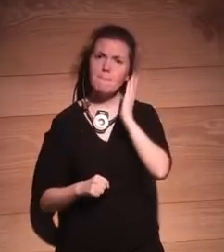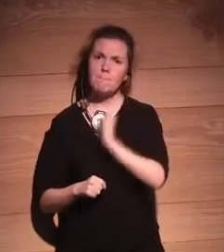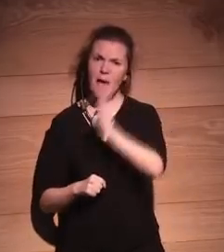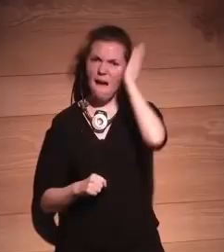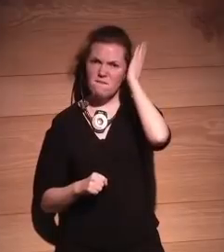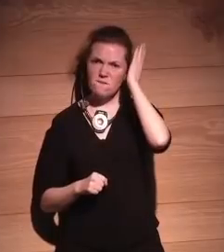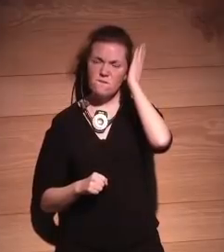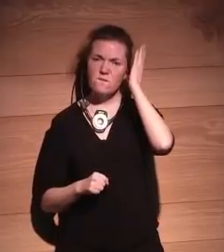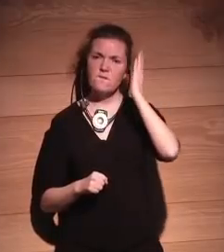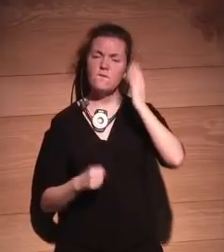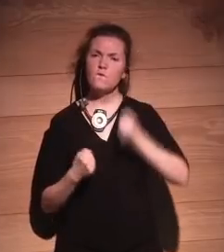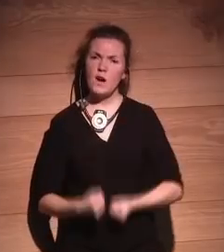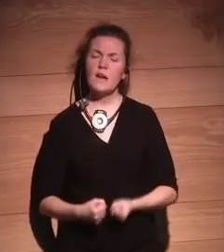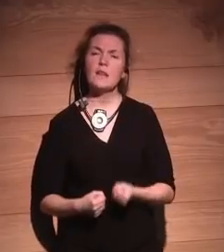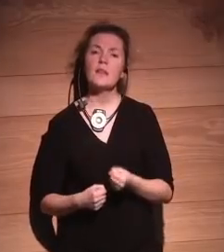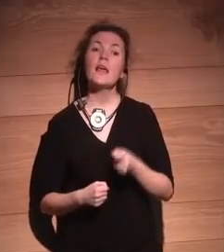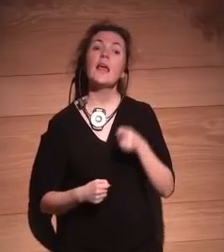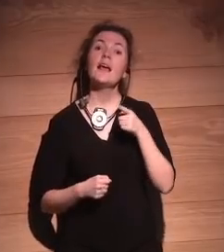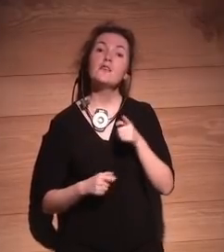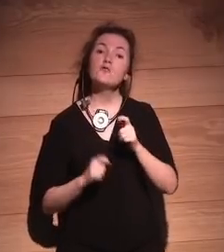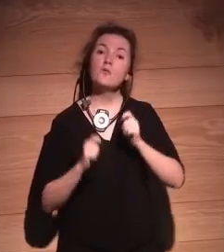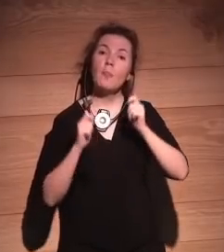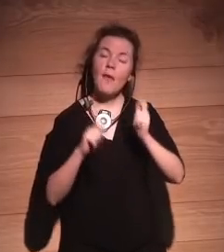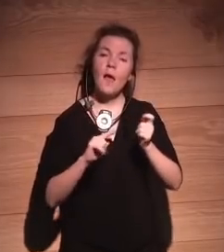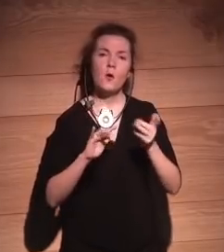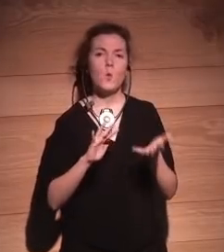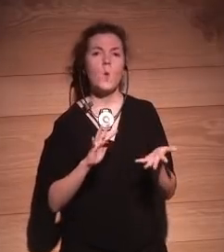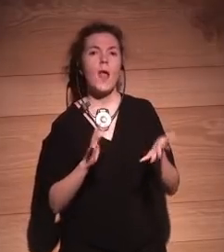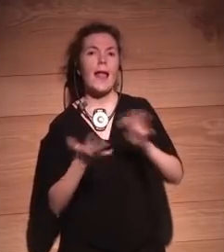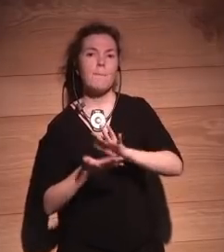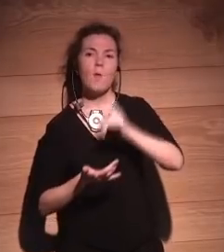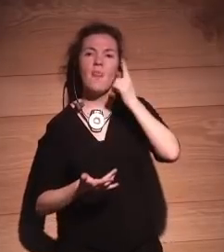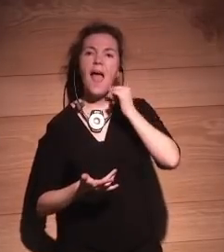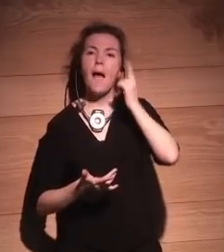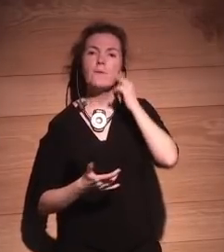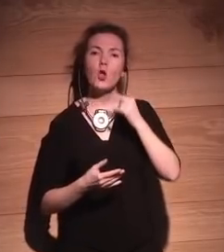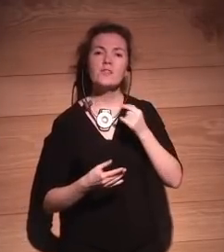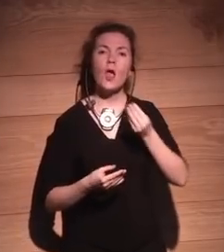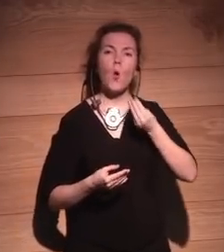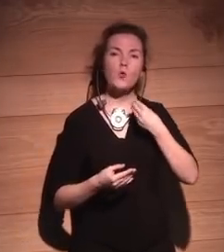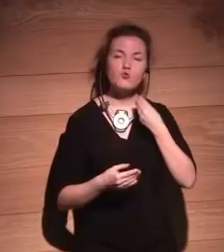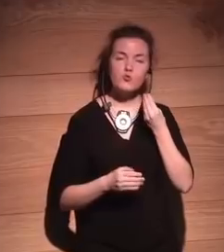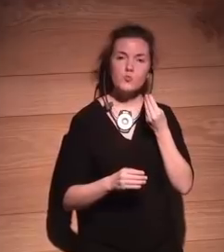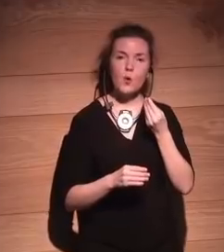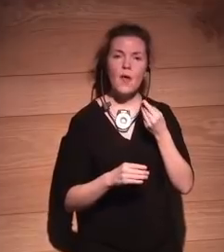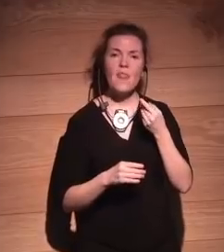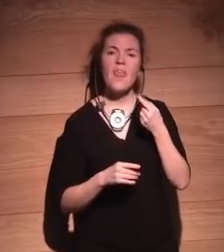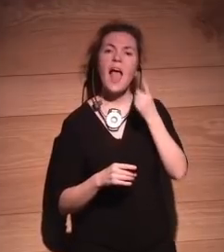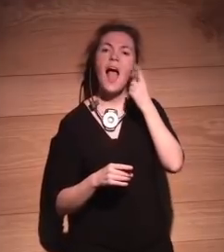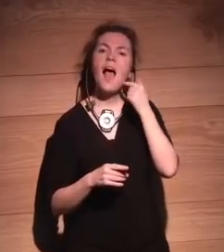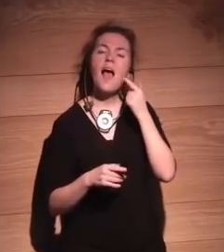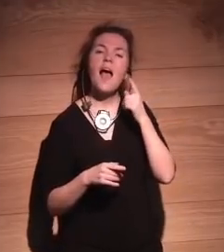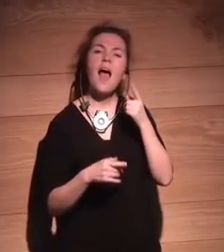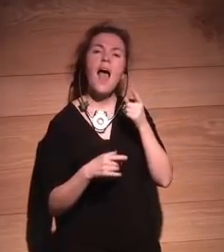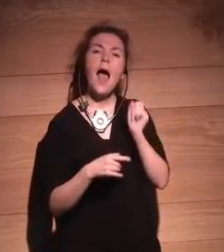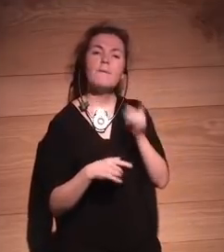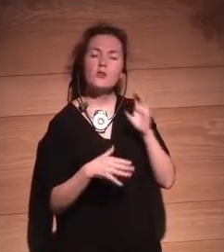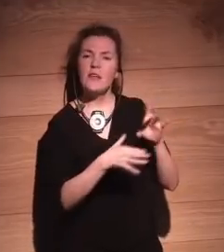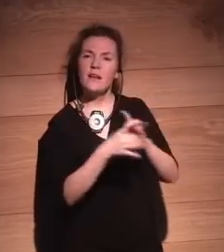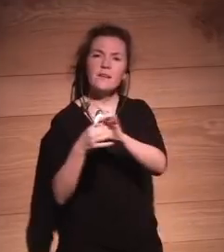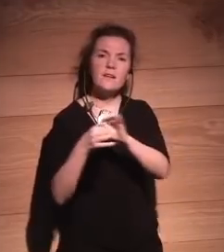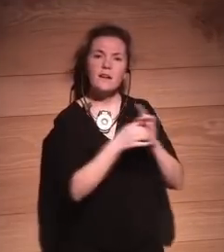golpeado tremendamente y que ha conllevado todo un cambio de hábitos de consumo y de hábitos de relación con, tú lo has